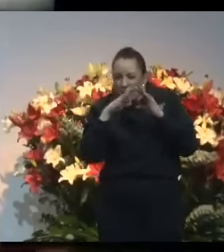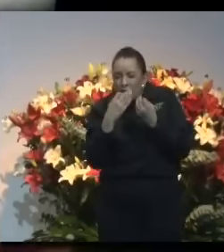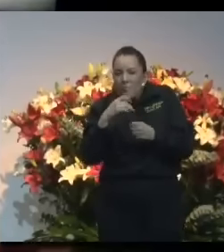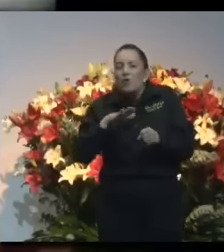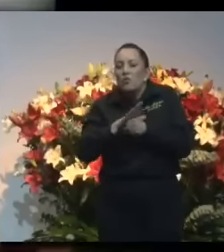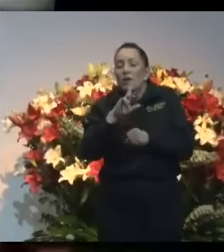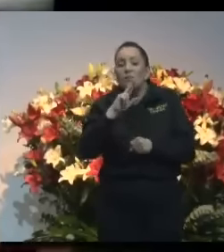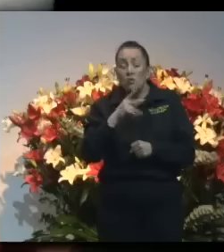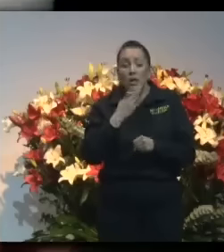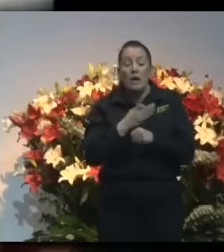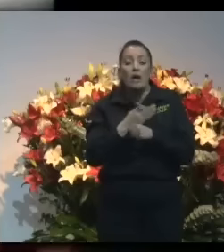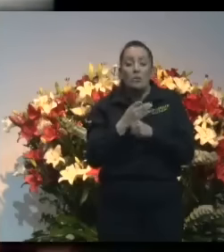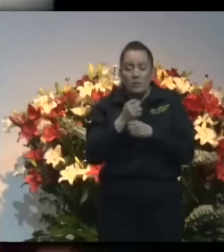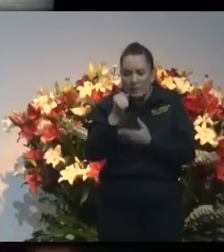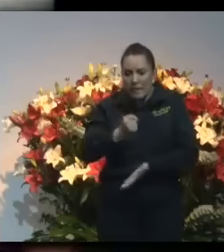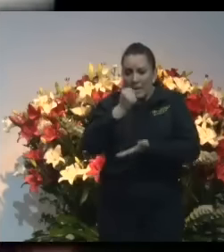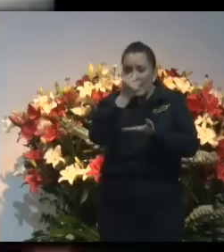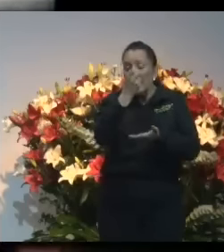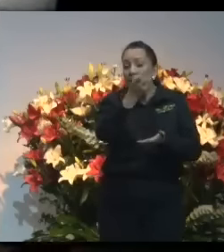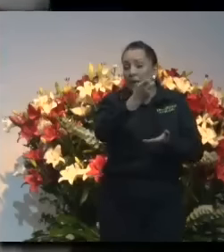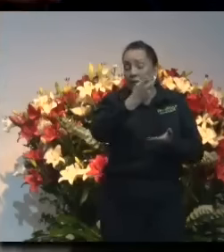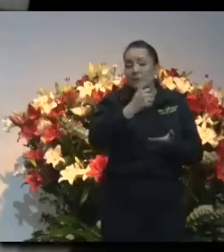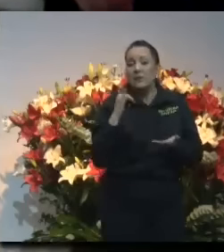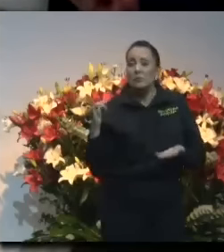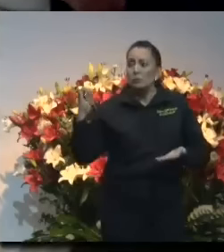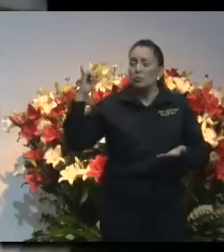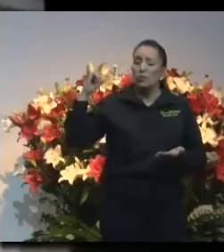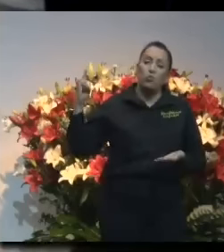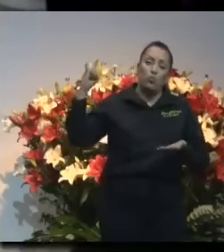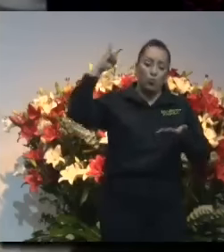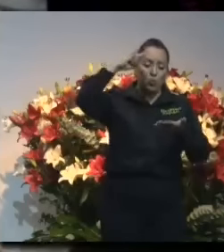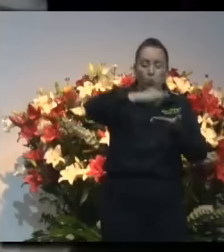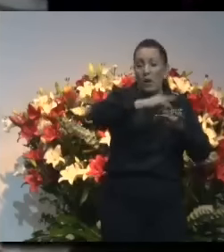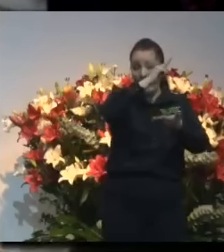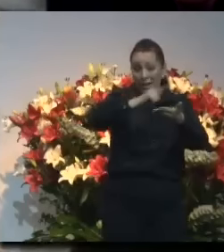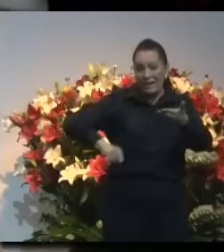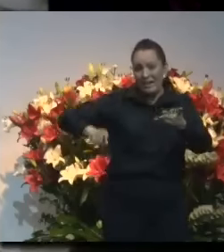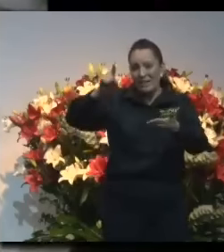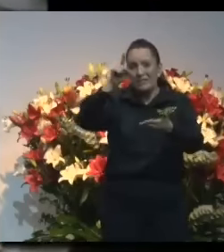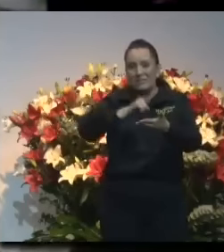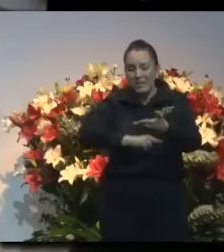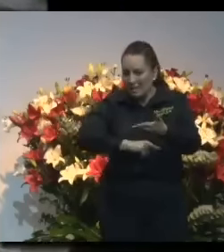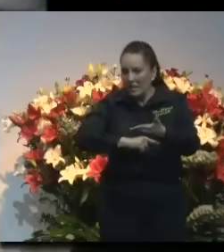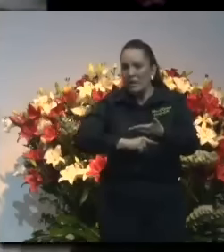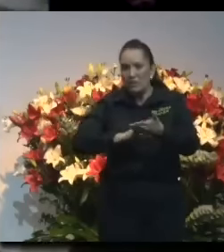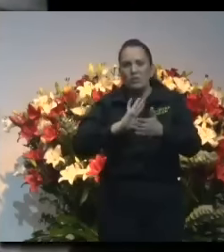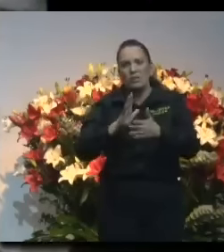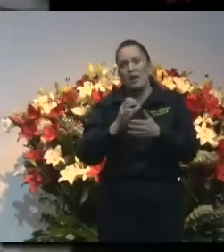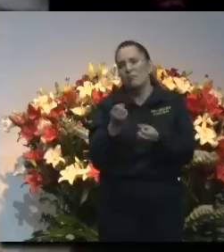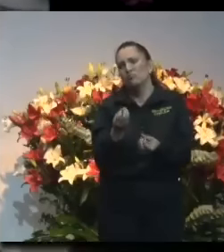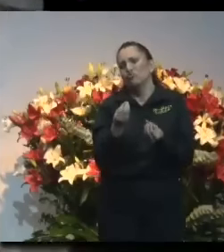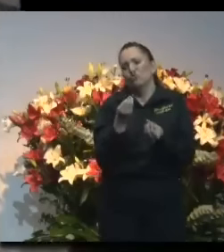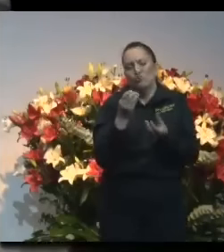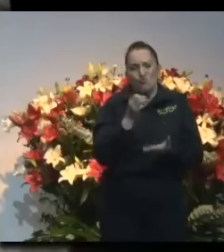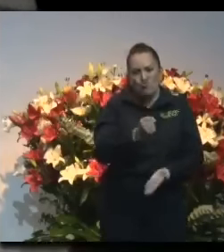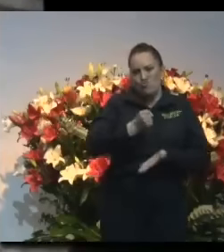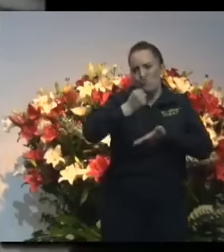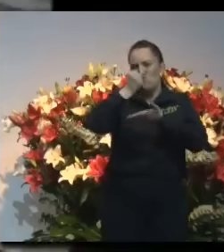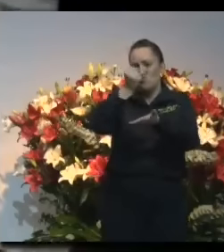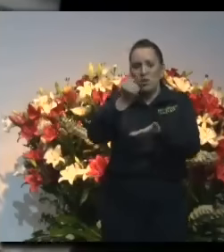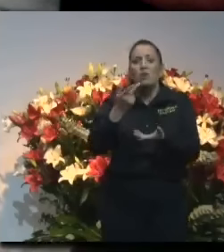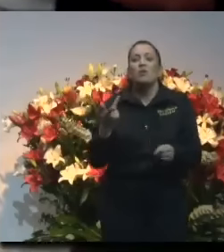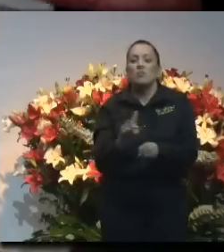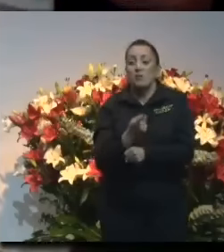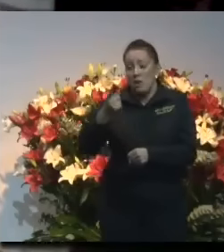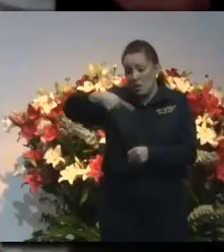300,000 millones de pesos en ese aeropuerto que se canceló, que por cierto, insisto, no hay nadie en la cárcel de los corruptos que dijeron que había, todo quedó